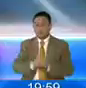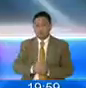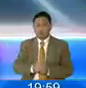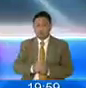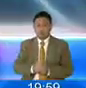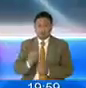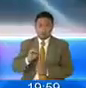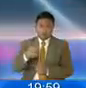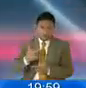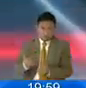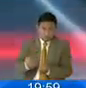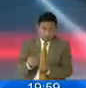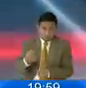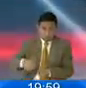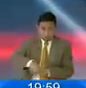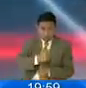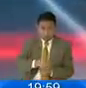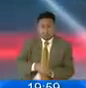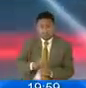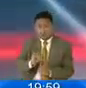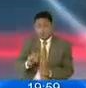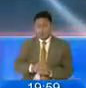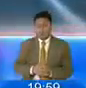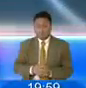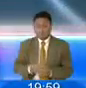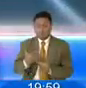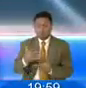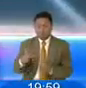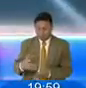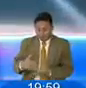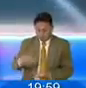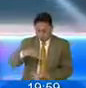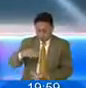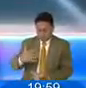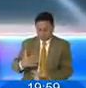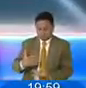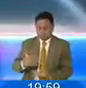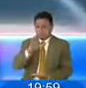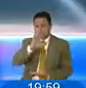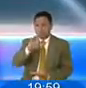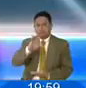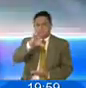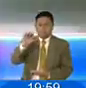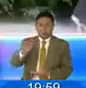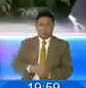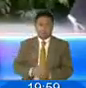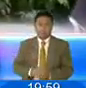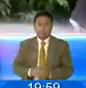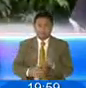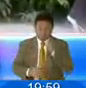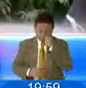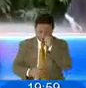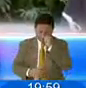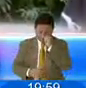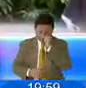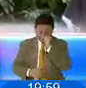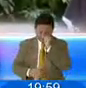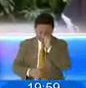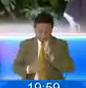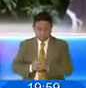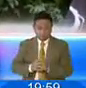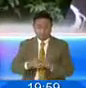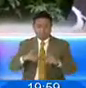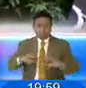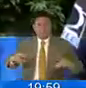llevar también. Claro, eso es para llevar igual. Para llevar el kilo, como le digo, está 5,50. Está pasando algo